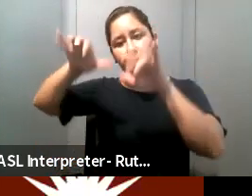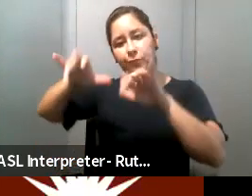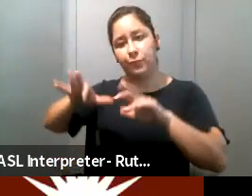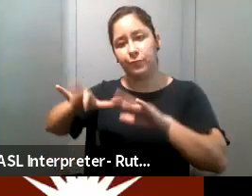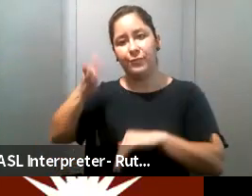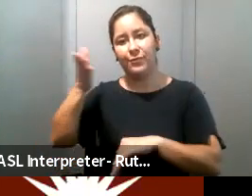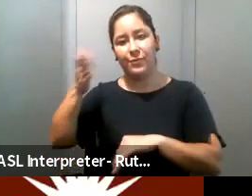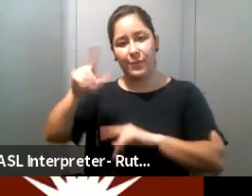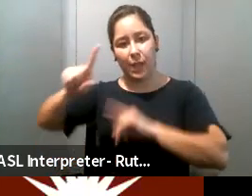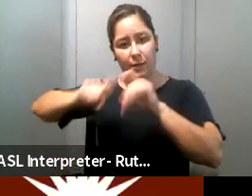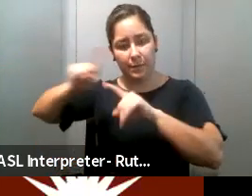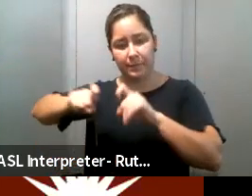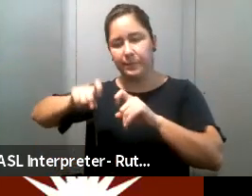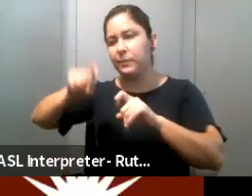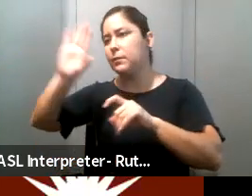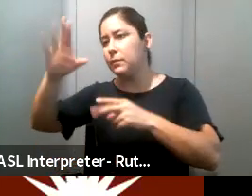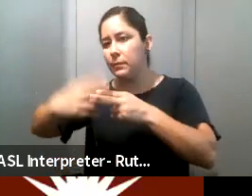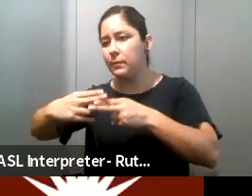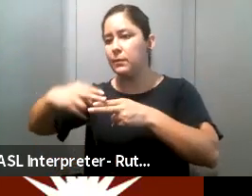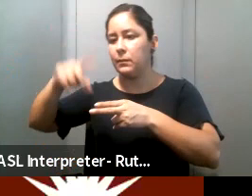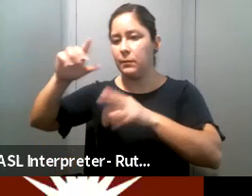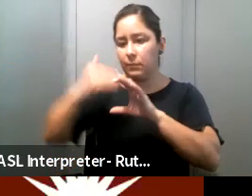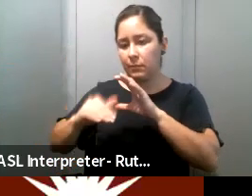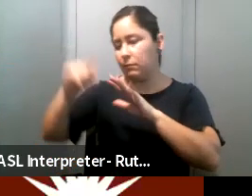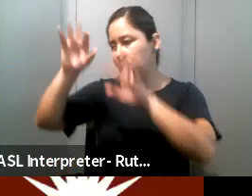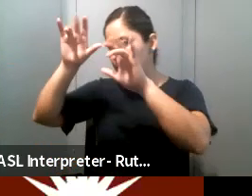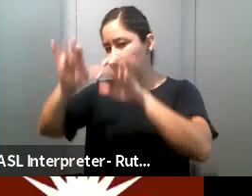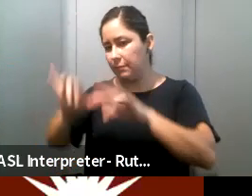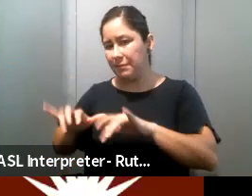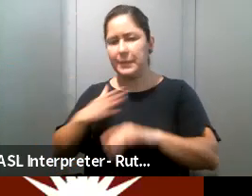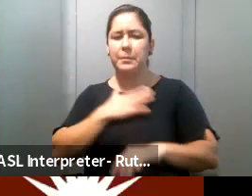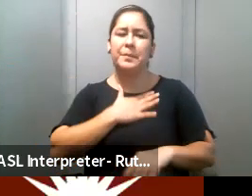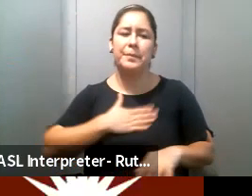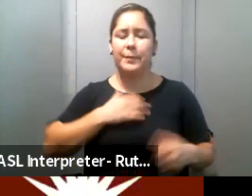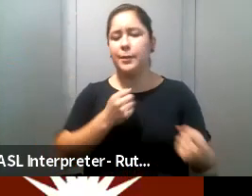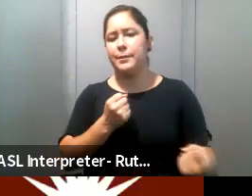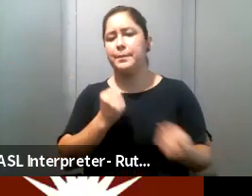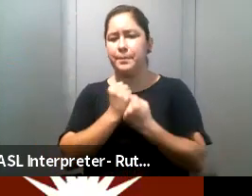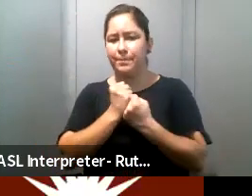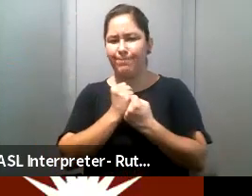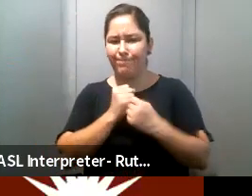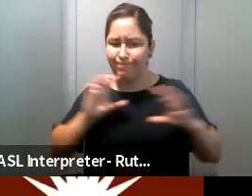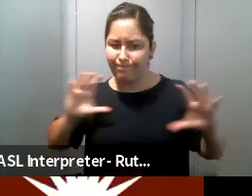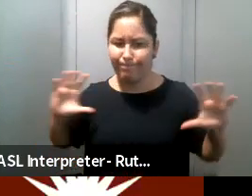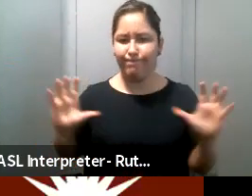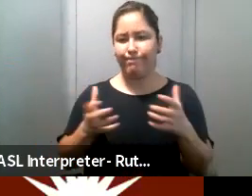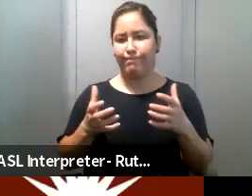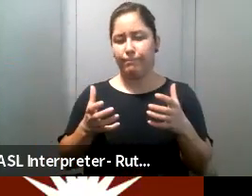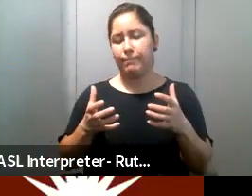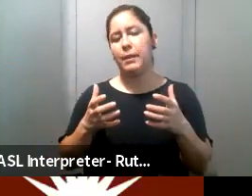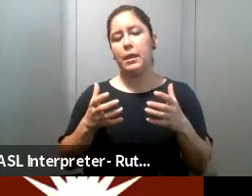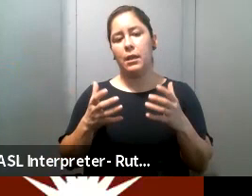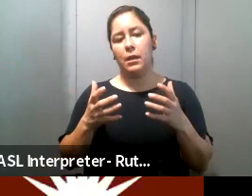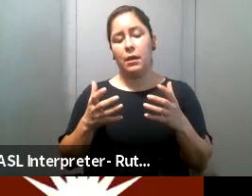esta encuesta y poder pues realmente unir fuerza para asegurarnos que nuestra comunidad está